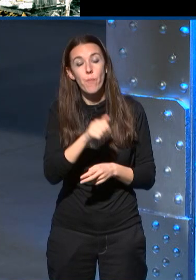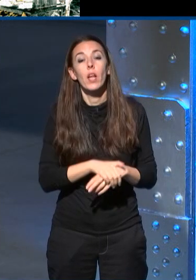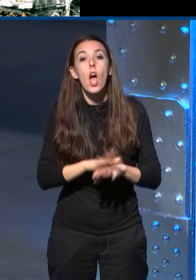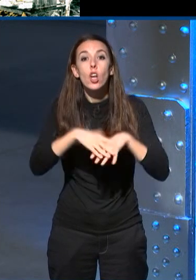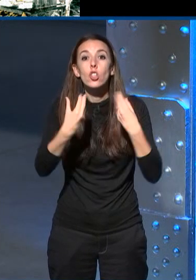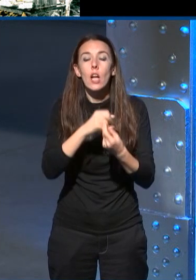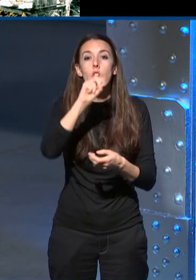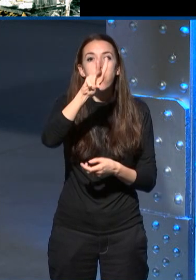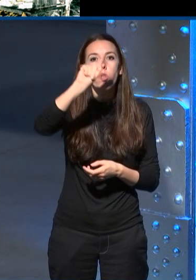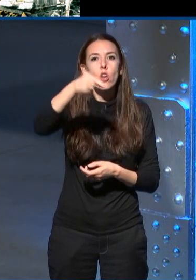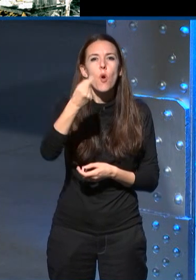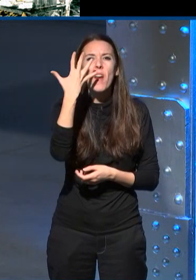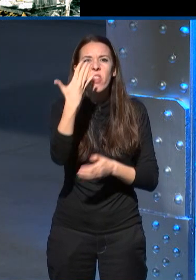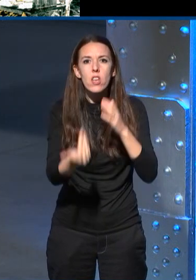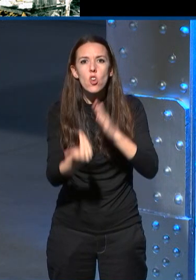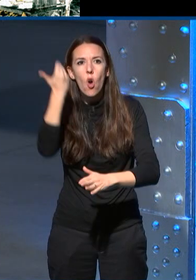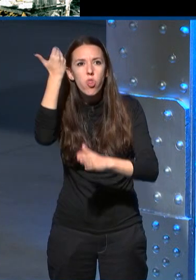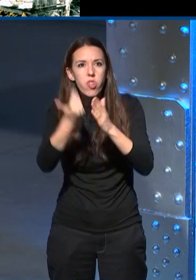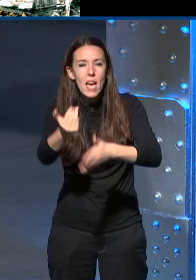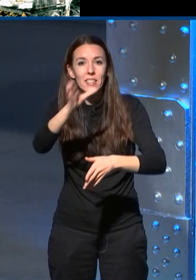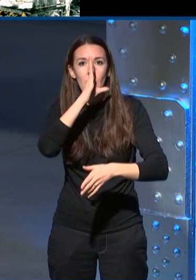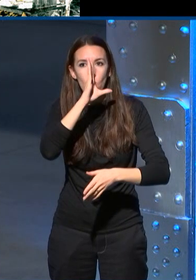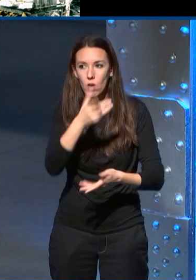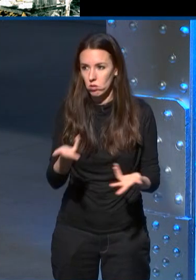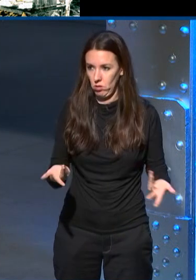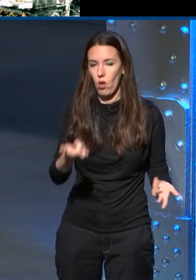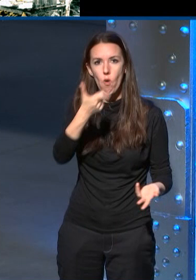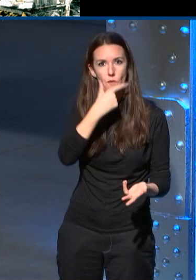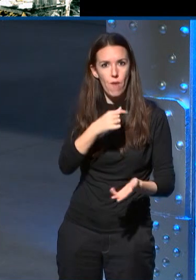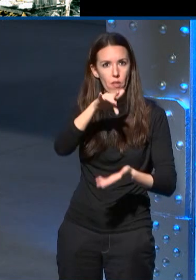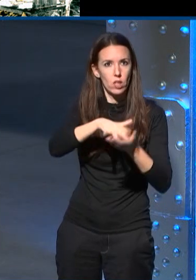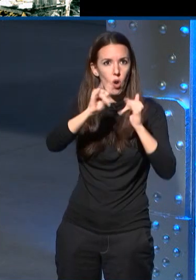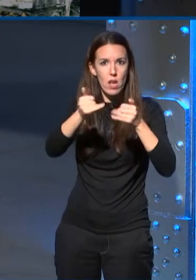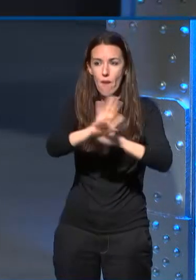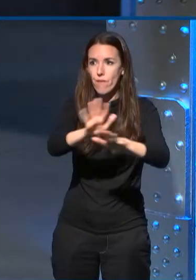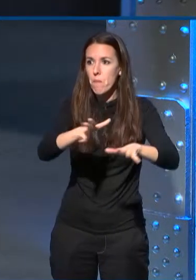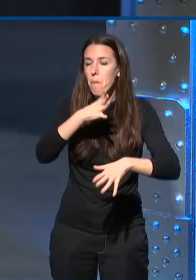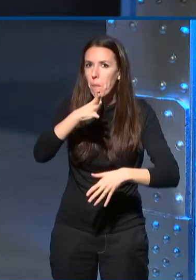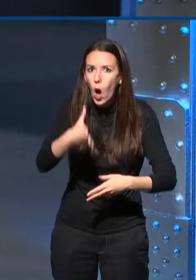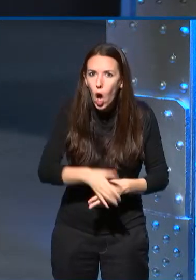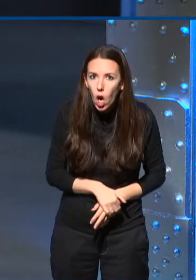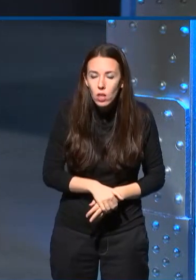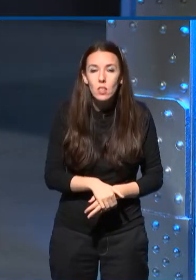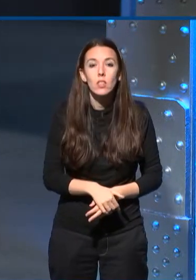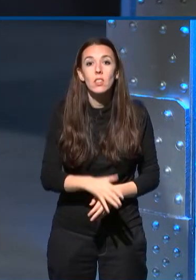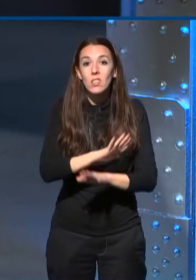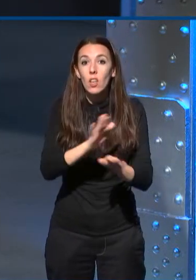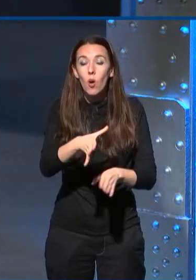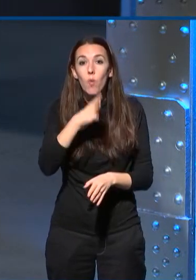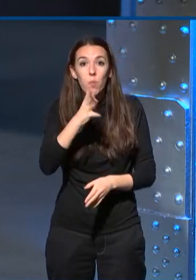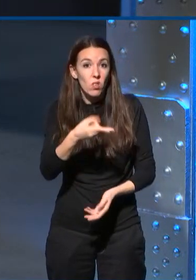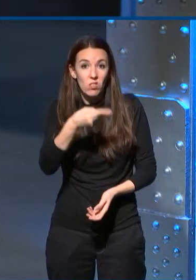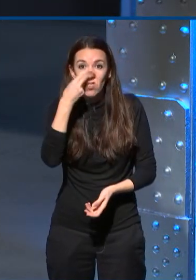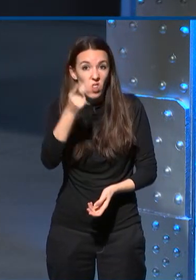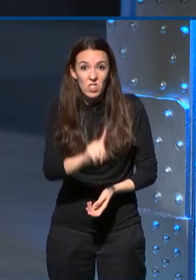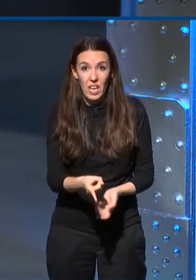me dirán ustedes, joder, si la Luna se llegó tan fácil y tal, pues ¿por qué se dejó de ir a la Luna? Se dejó de ir a la Luna porque no